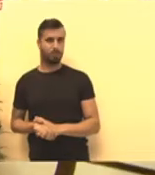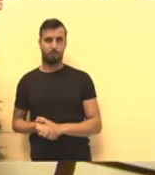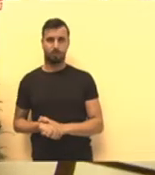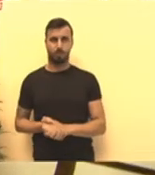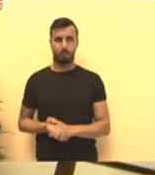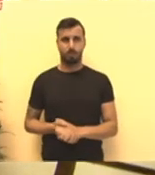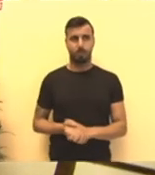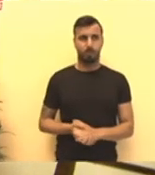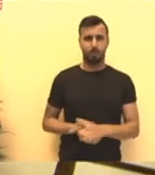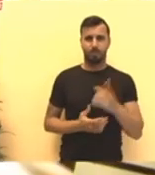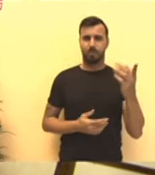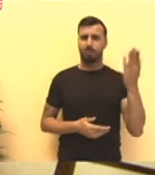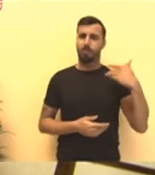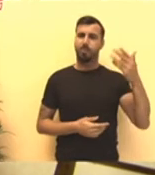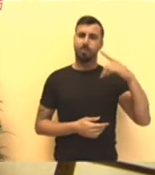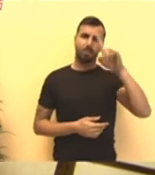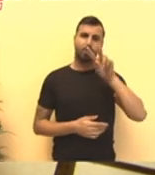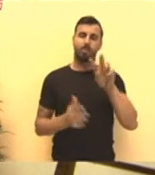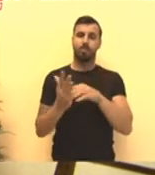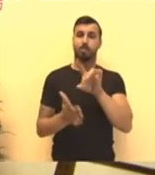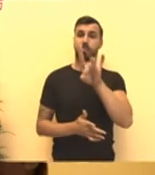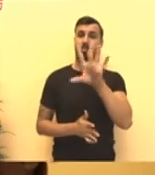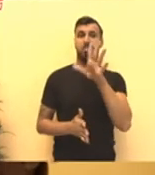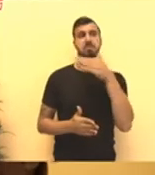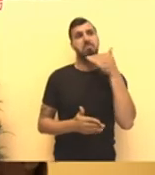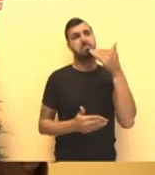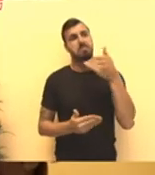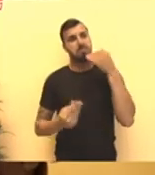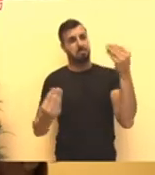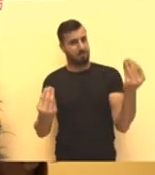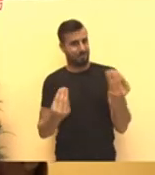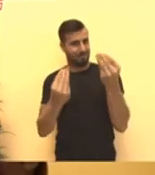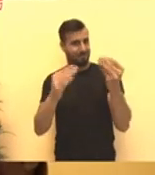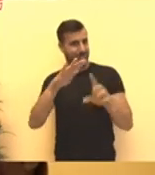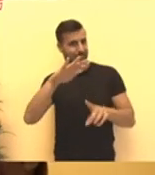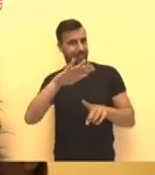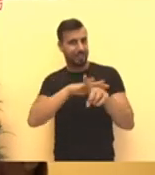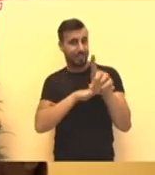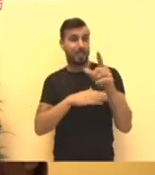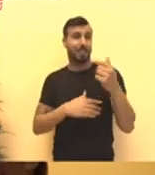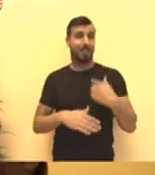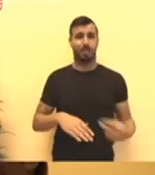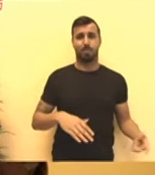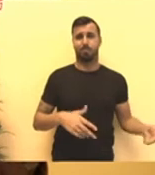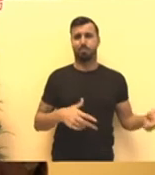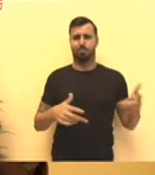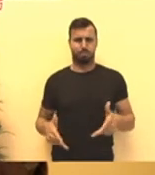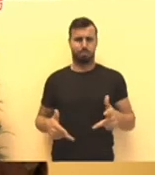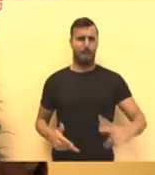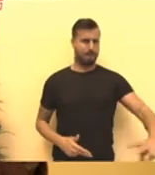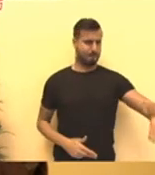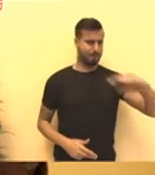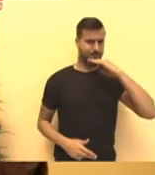Bueno, esto fue creo que en el año 2015, la cosa ha mejorado, no mucho, pero ha mejorado. Y ahí estoy yo en versión enfadada. Esto